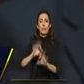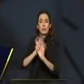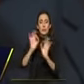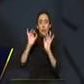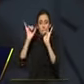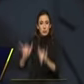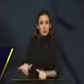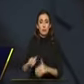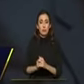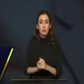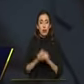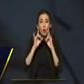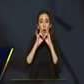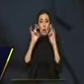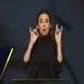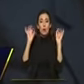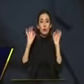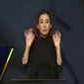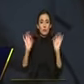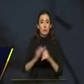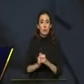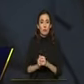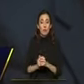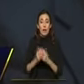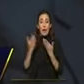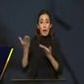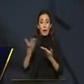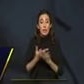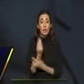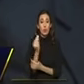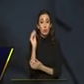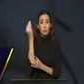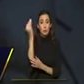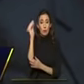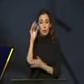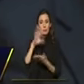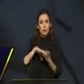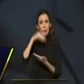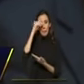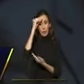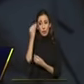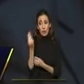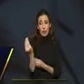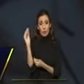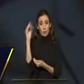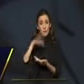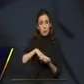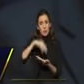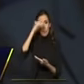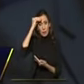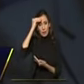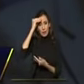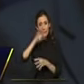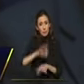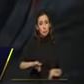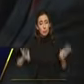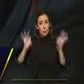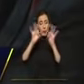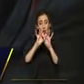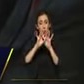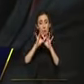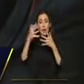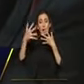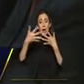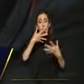el enriquecimiento ilícito. Allí, en nuestros jóvenes, que aprendan fundamentalmente, queridos